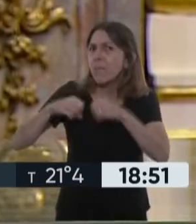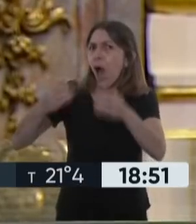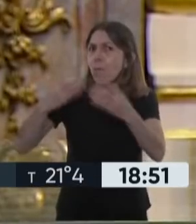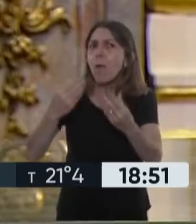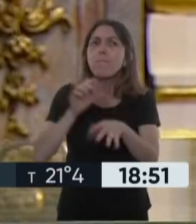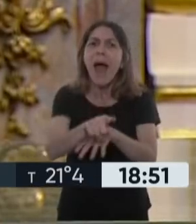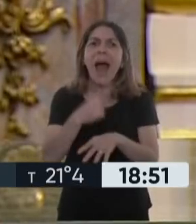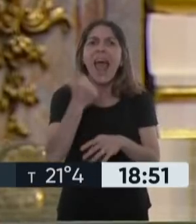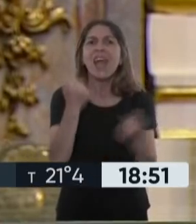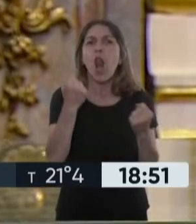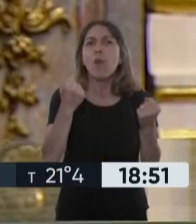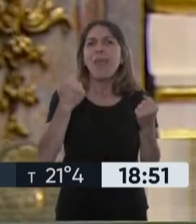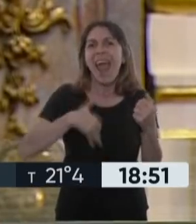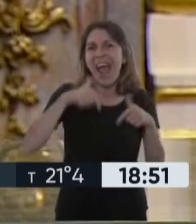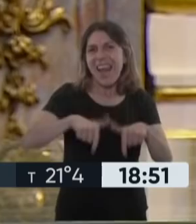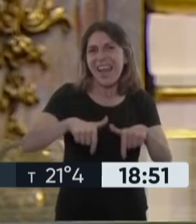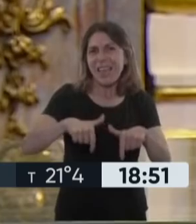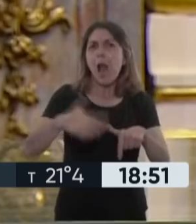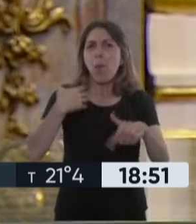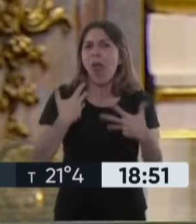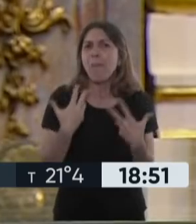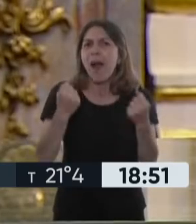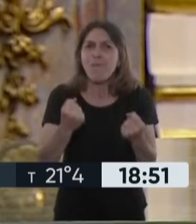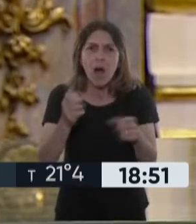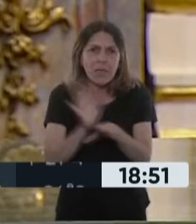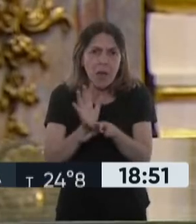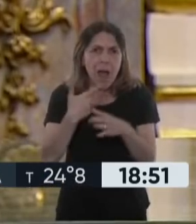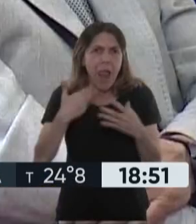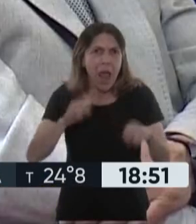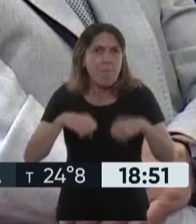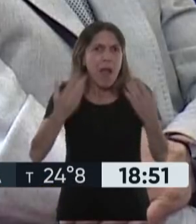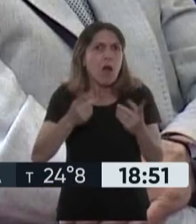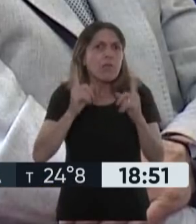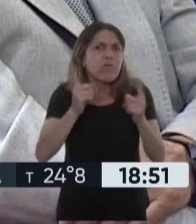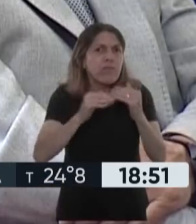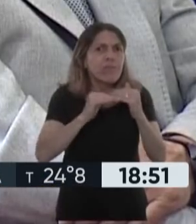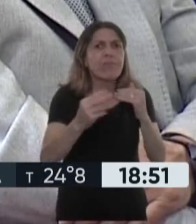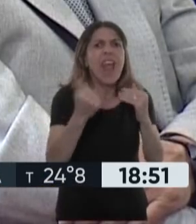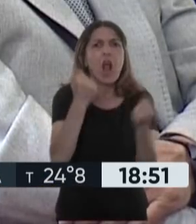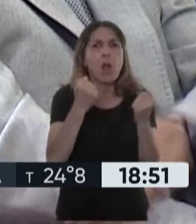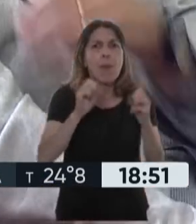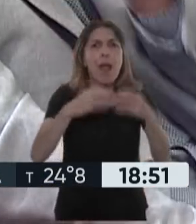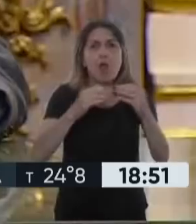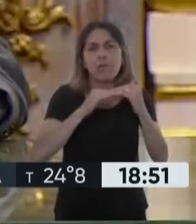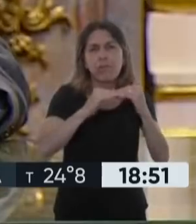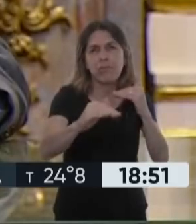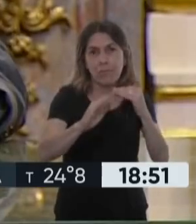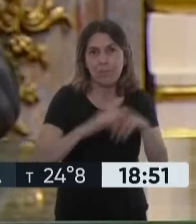economía argentina pueda fortalecer sus condiciones para una recuperación sostenida y para la estabilidad.